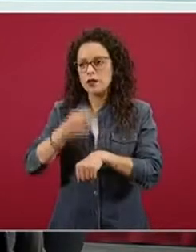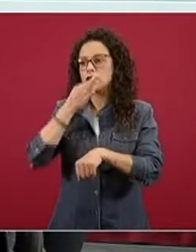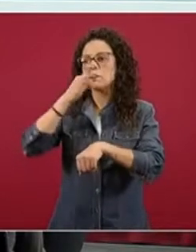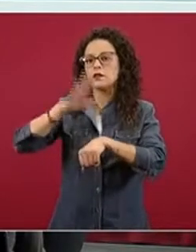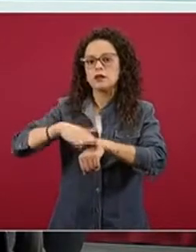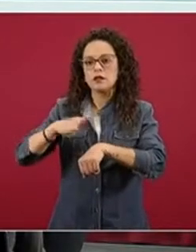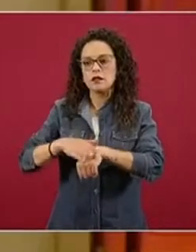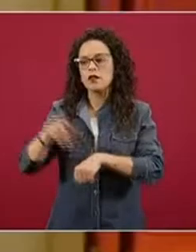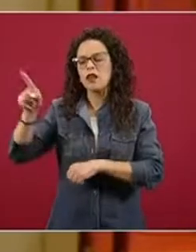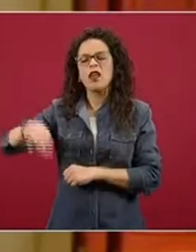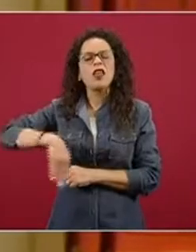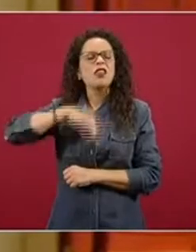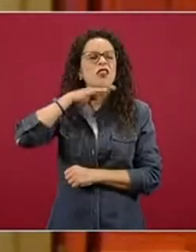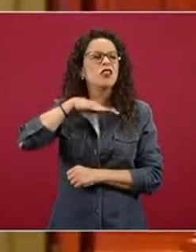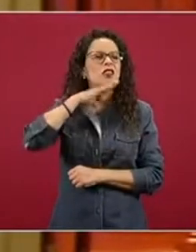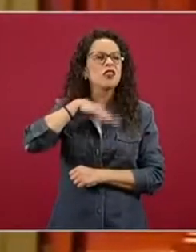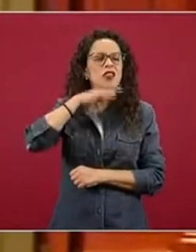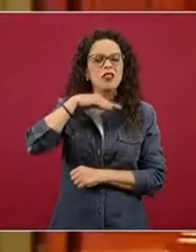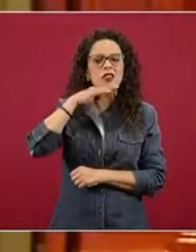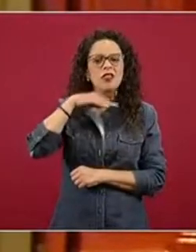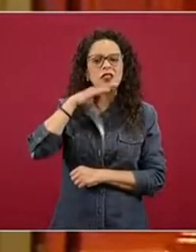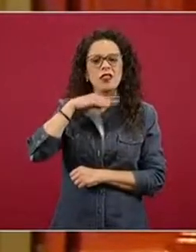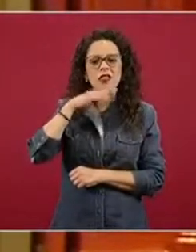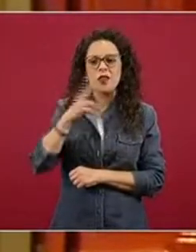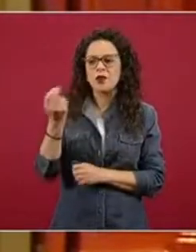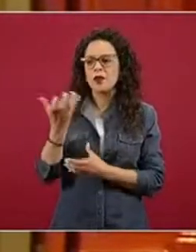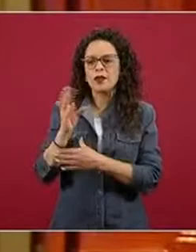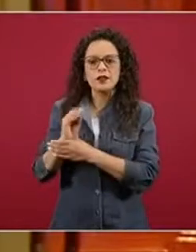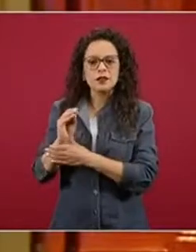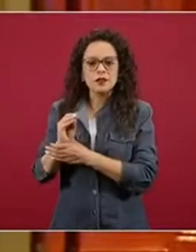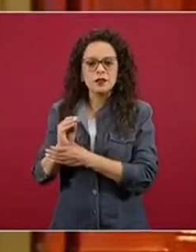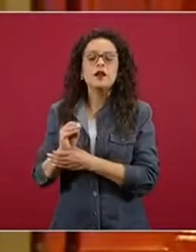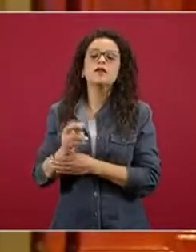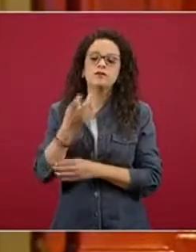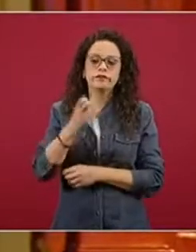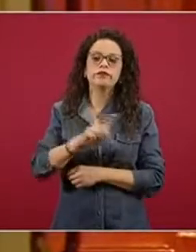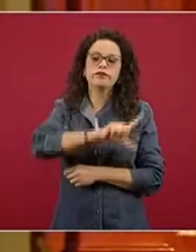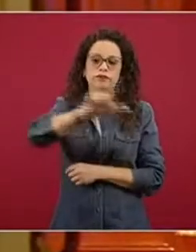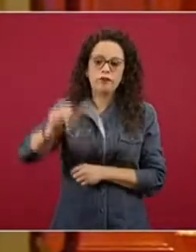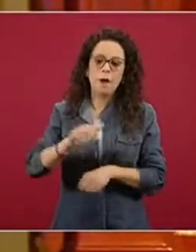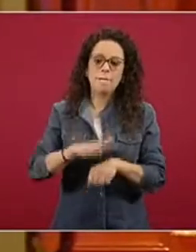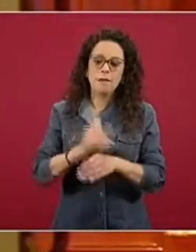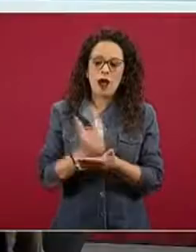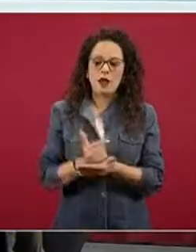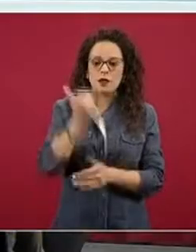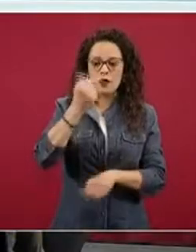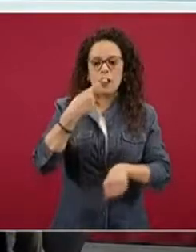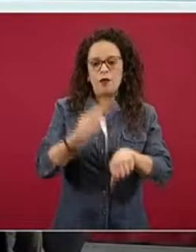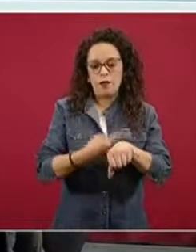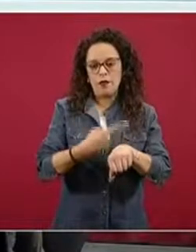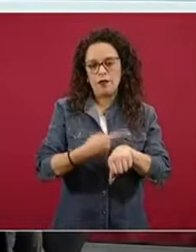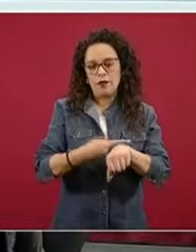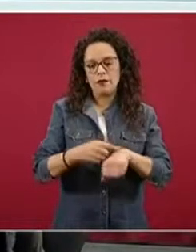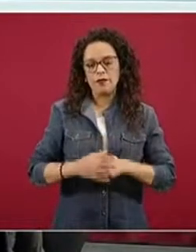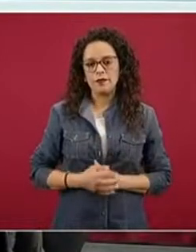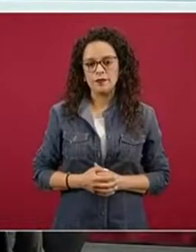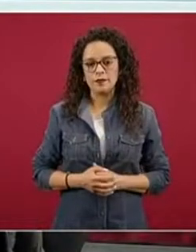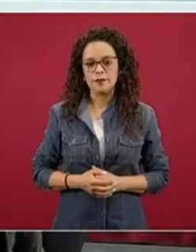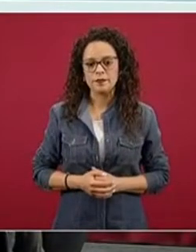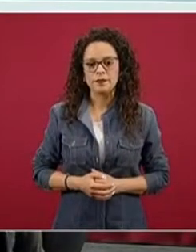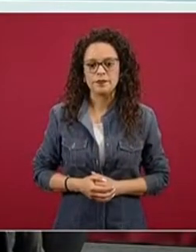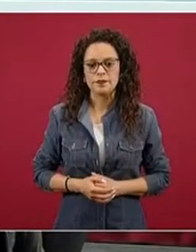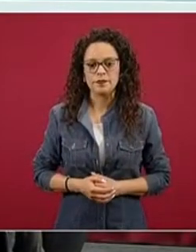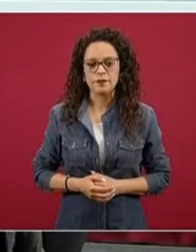puede desarrollarse o complicarse la enfermedad y pues terminamos con un cuadro de dengue grave.